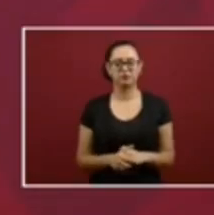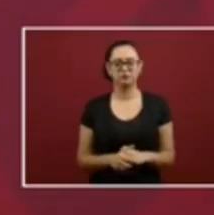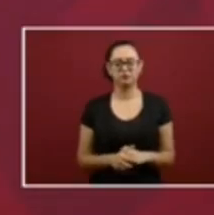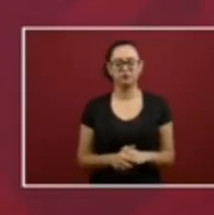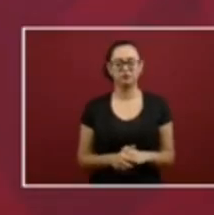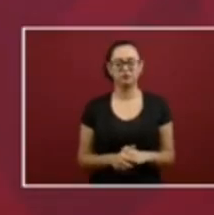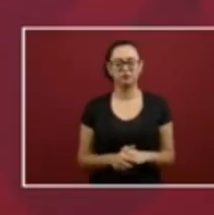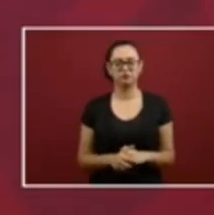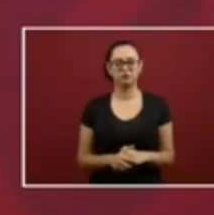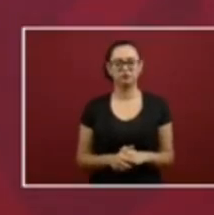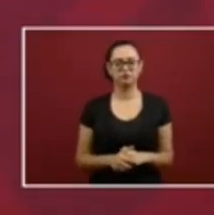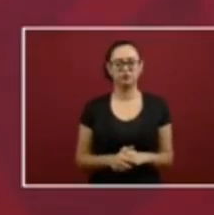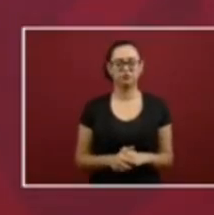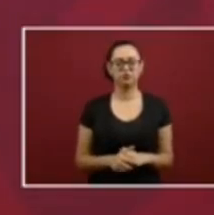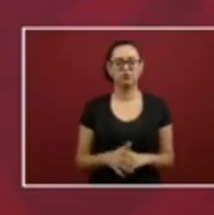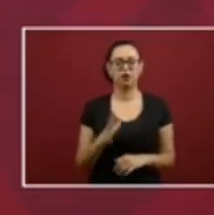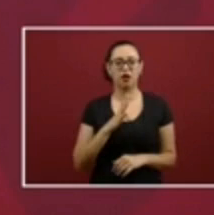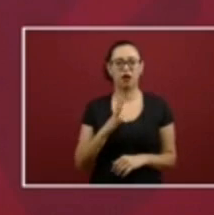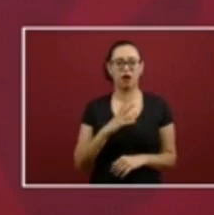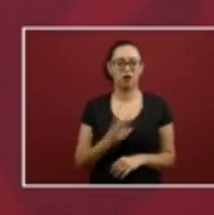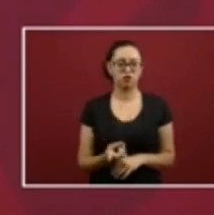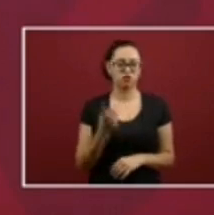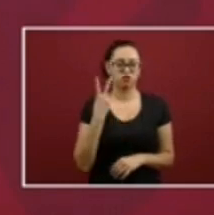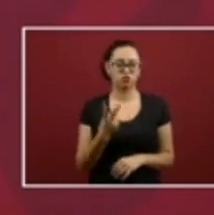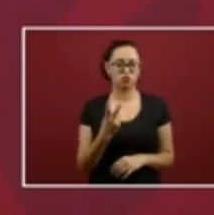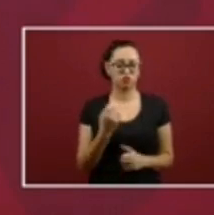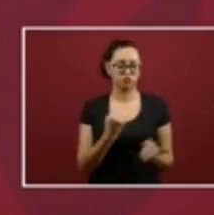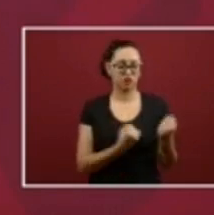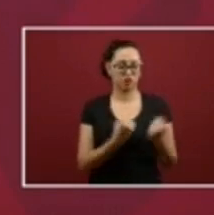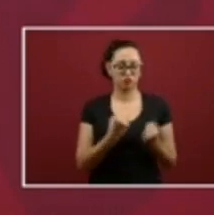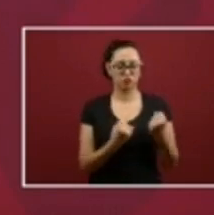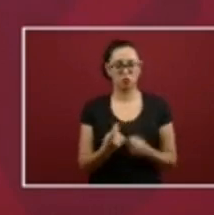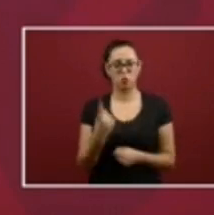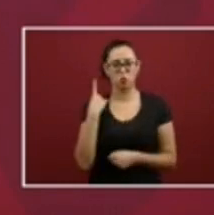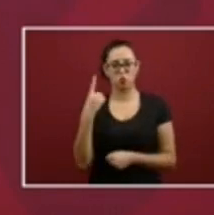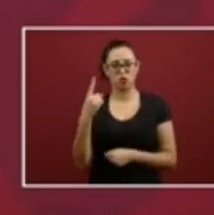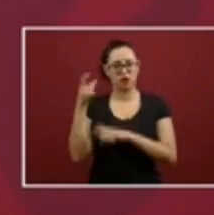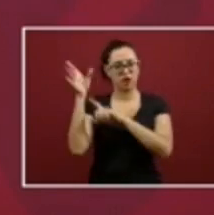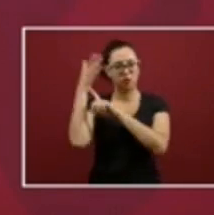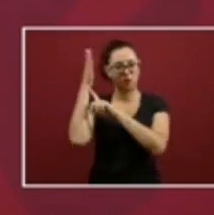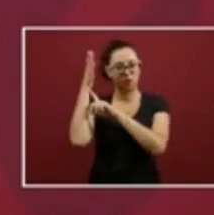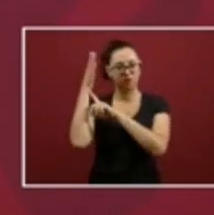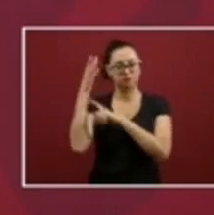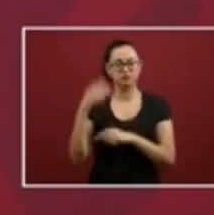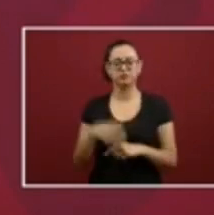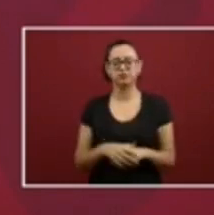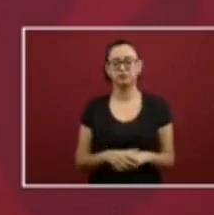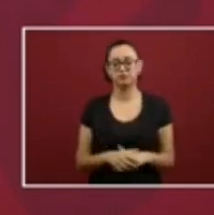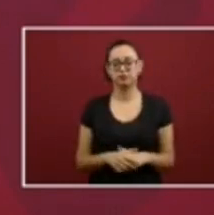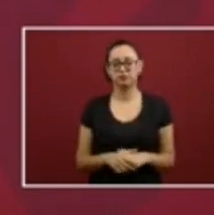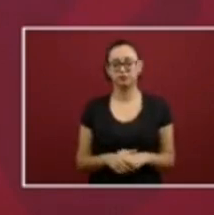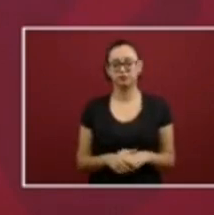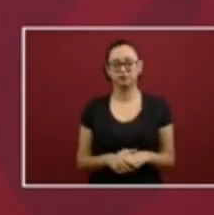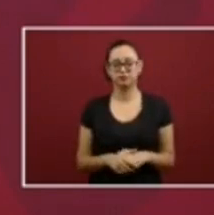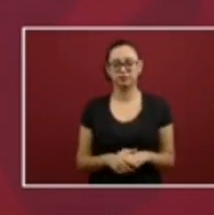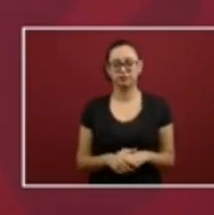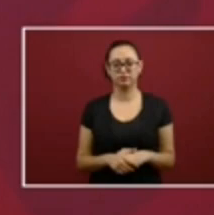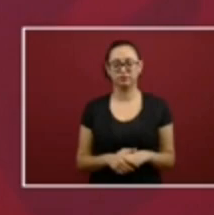dos vehículos y una ambulancia que se